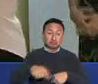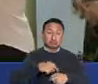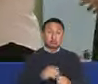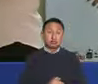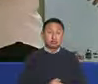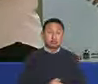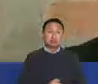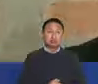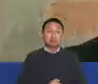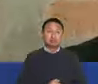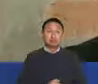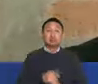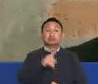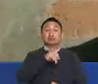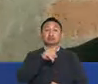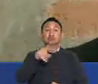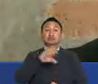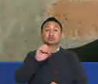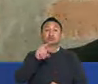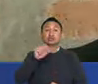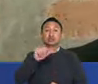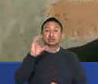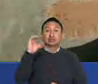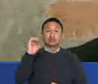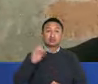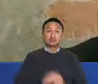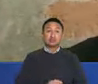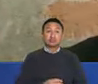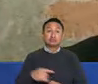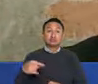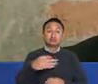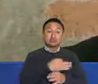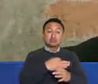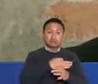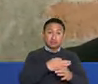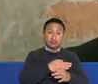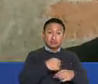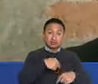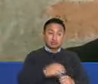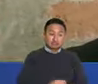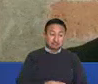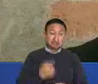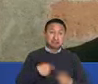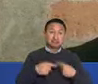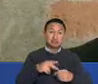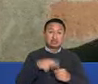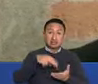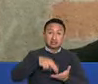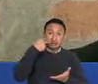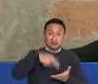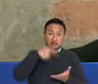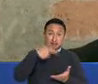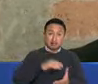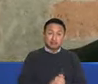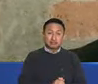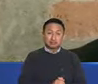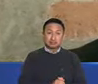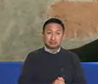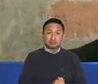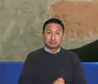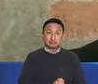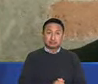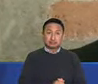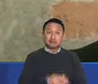la Zona Cero. En vista de que no me iba bien con el café, puse a vender salchipapas,